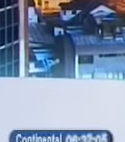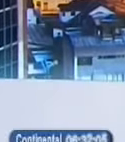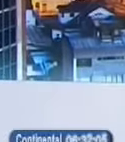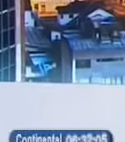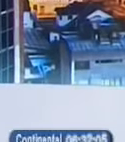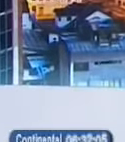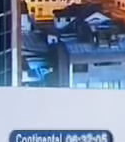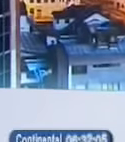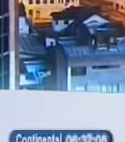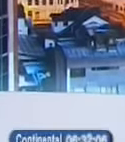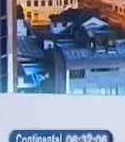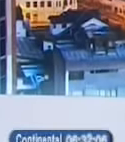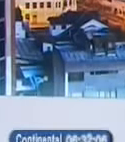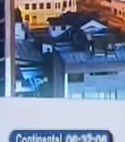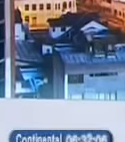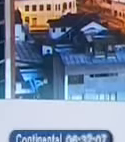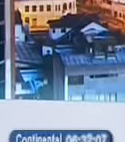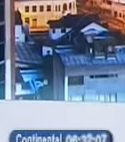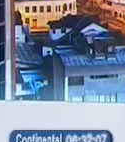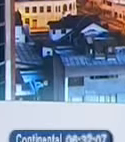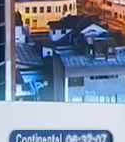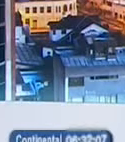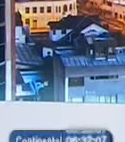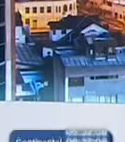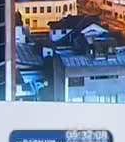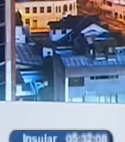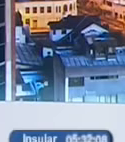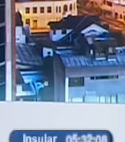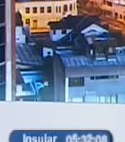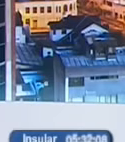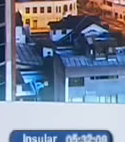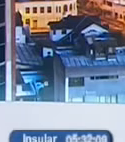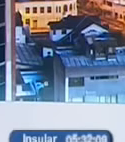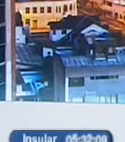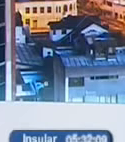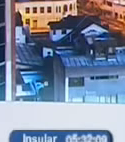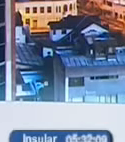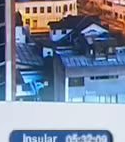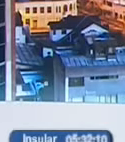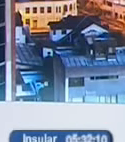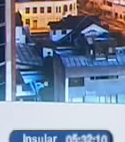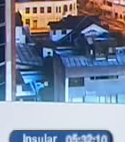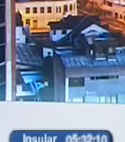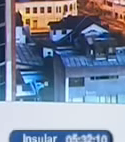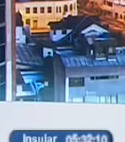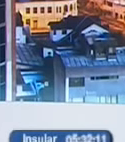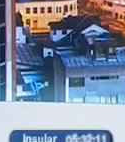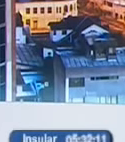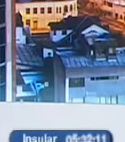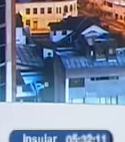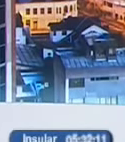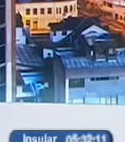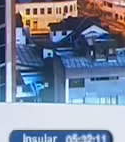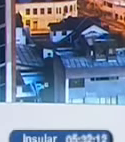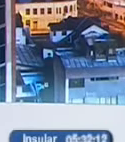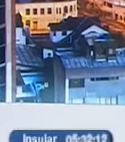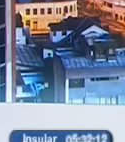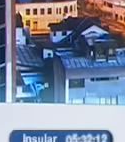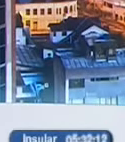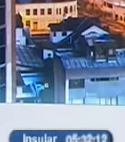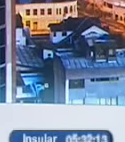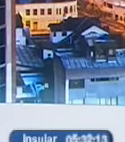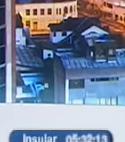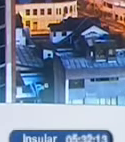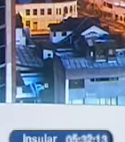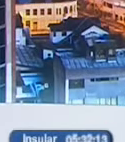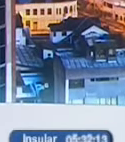prácticamente toda la madrugada. Está lloviendo en este momento en varios sectores de la capital, así que baje la velocidad y sobre todo abríguese. Saludamos también con